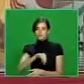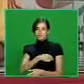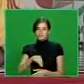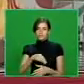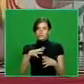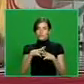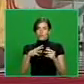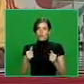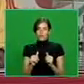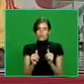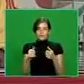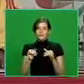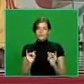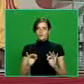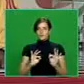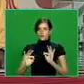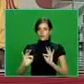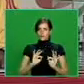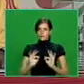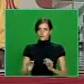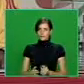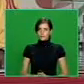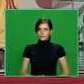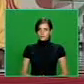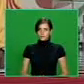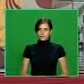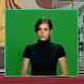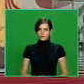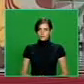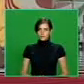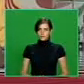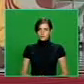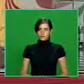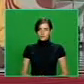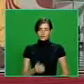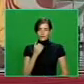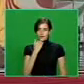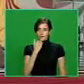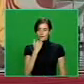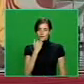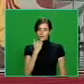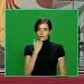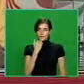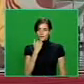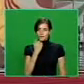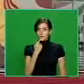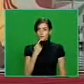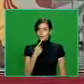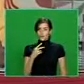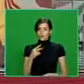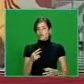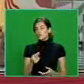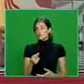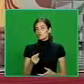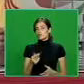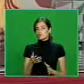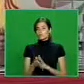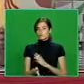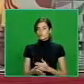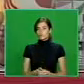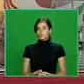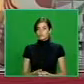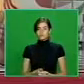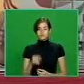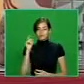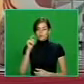todo todo es una digamos tenemos que formar